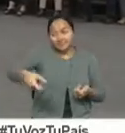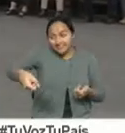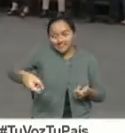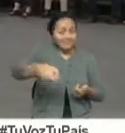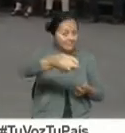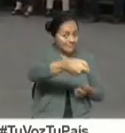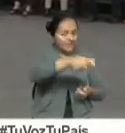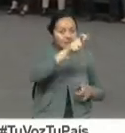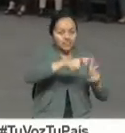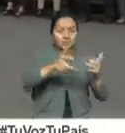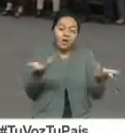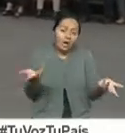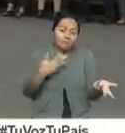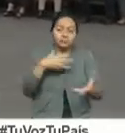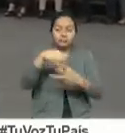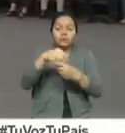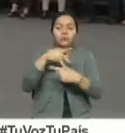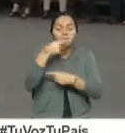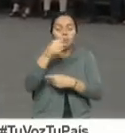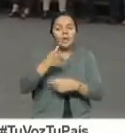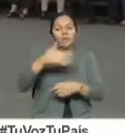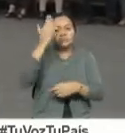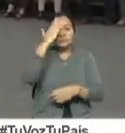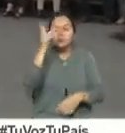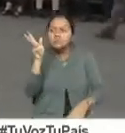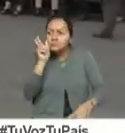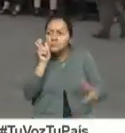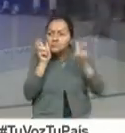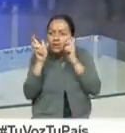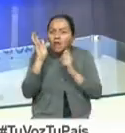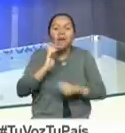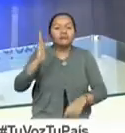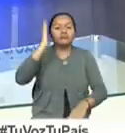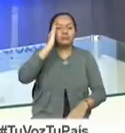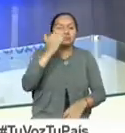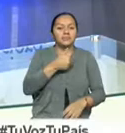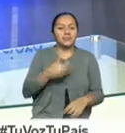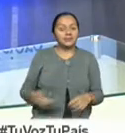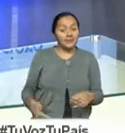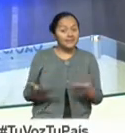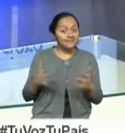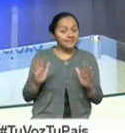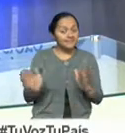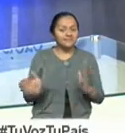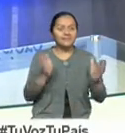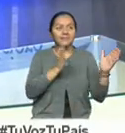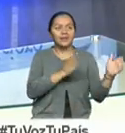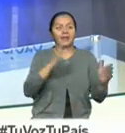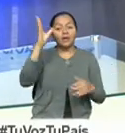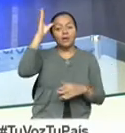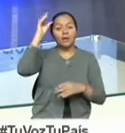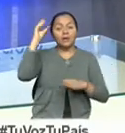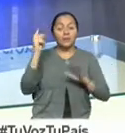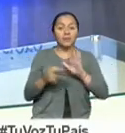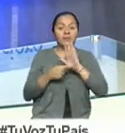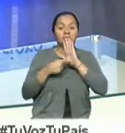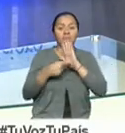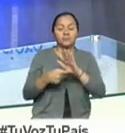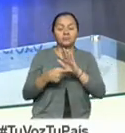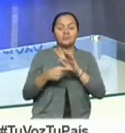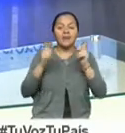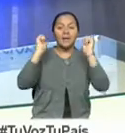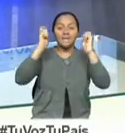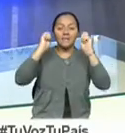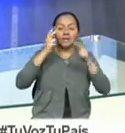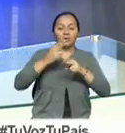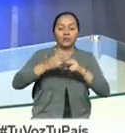a determinar, es allí donde él se va a enterar de los verdaderos problemas que existen en el país. En Riobamba se presentó Todos ABC, campaña